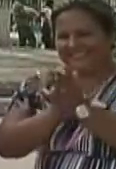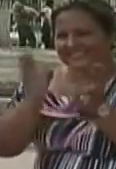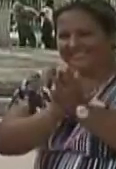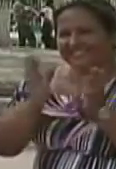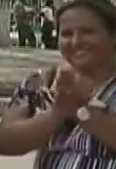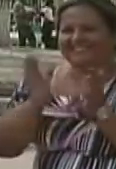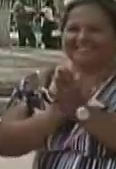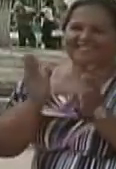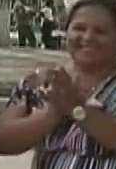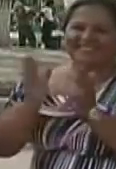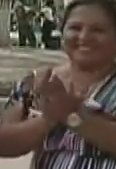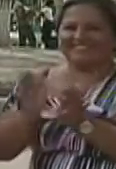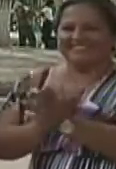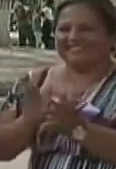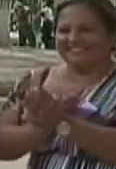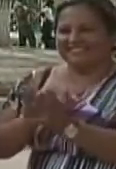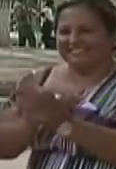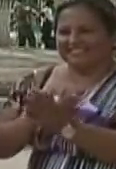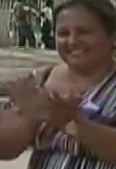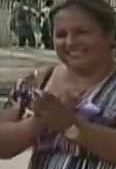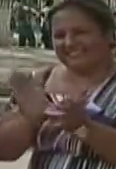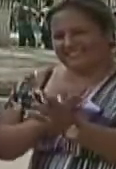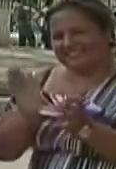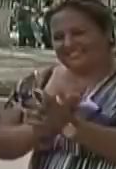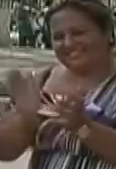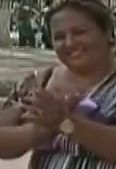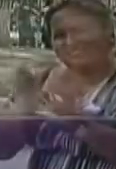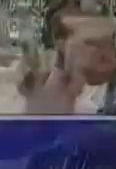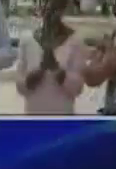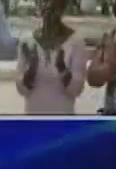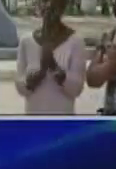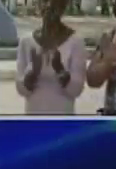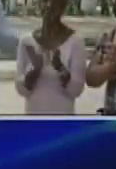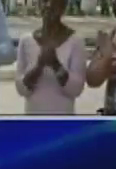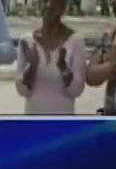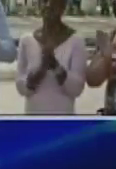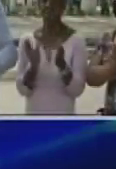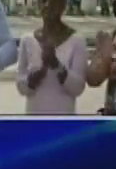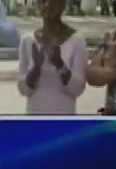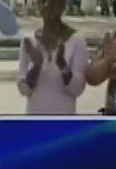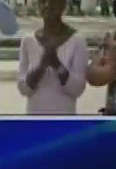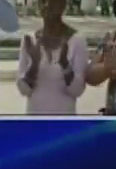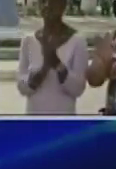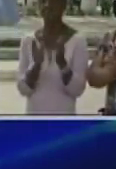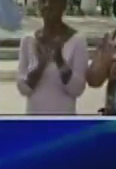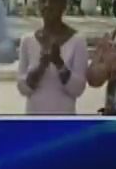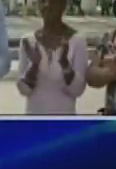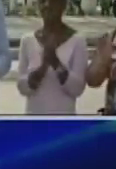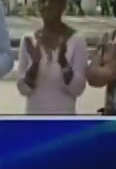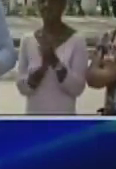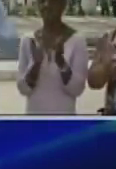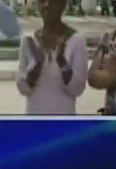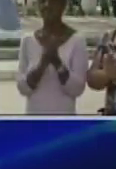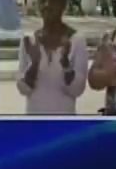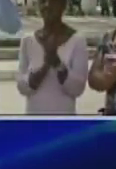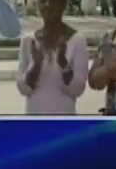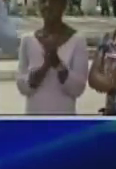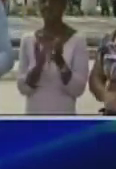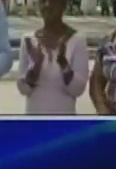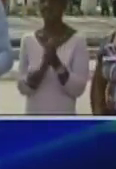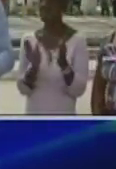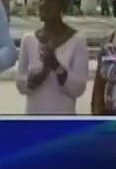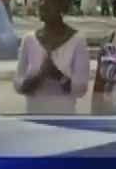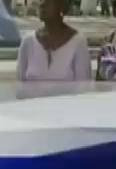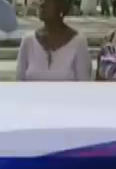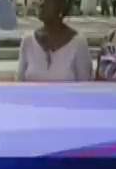pueblo, asumiendo los compromisos. Vamos a vencer, estamos venciendo en nombre de la patria. Lealtad siempre para con